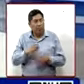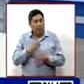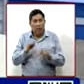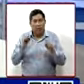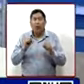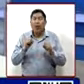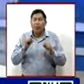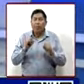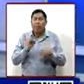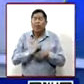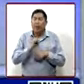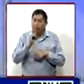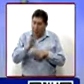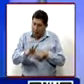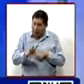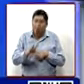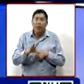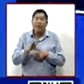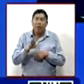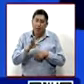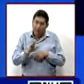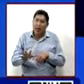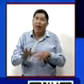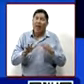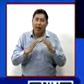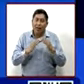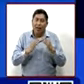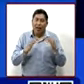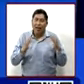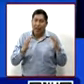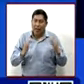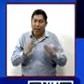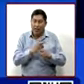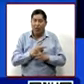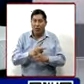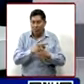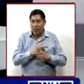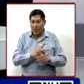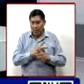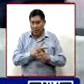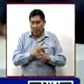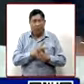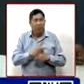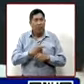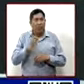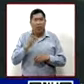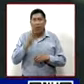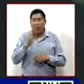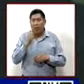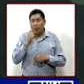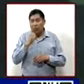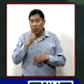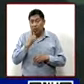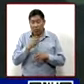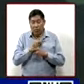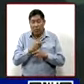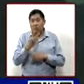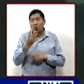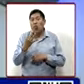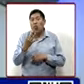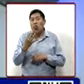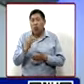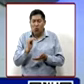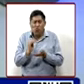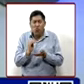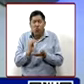cuento. El seguimiento. Dime, te cuento. Tenemos noticias. Ya tienen un albergue. Está ahí Lía, que es la mamá, y sus cuatro cachorritos. A ver,